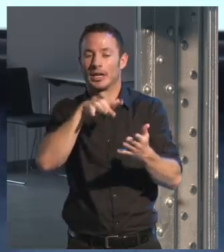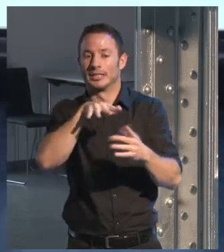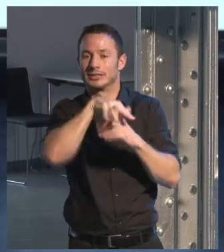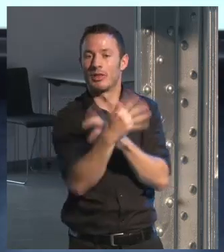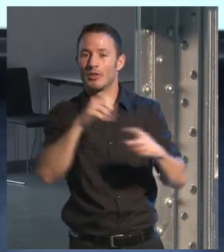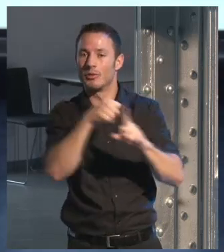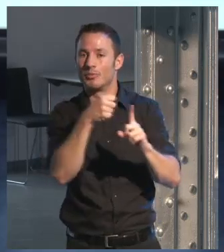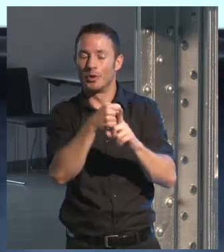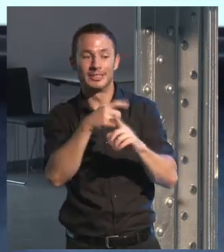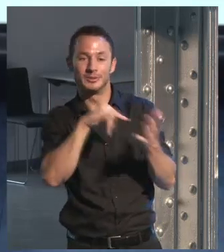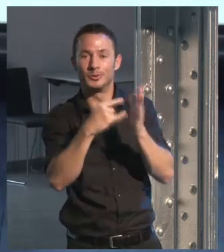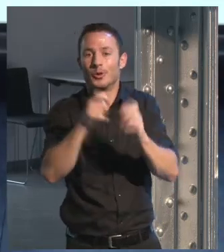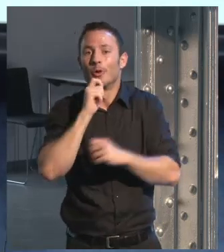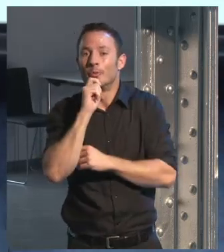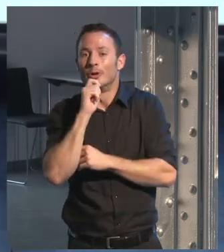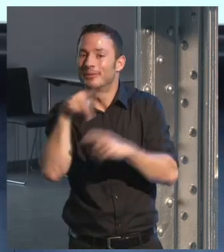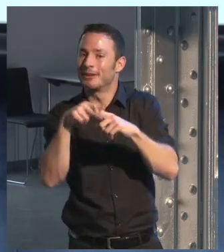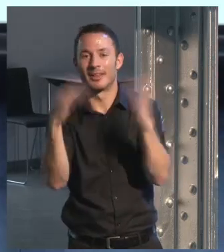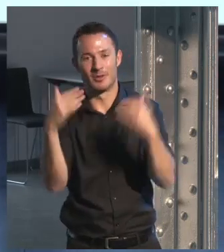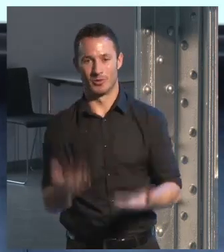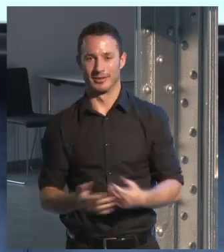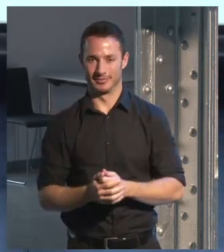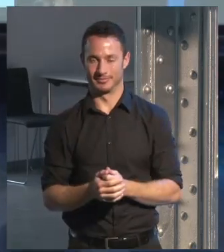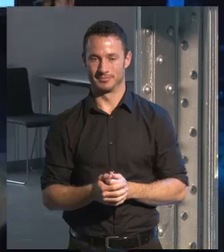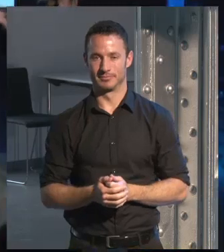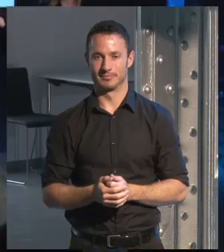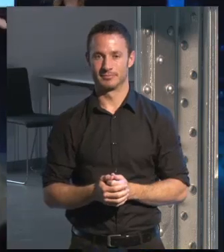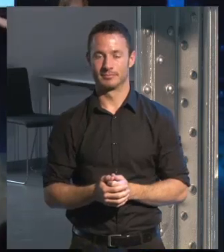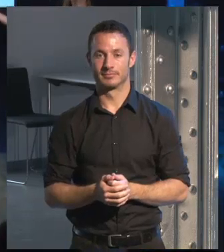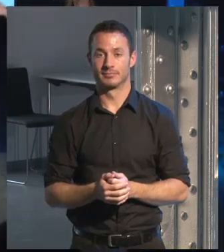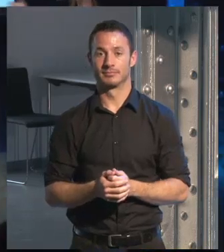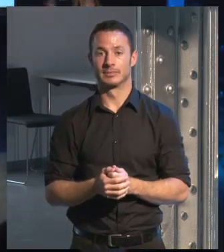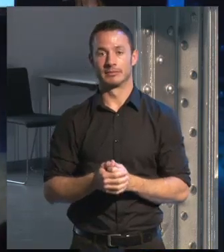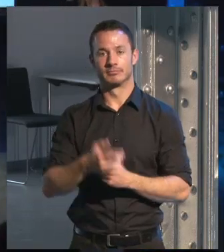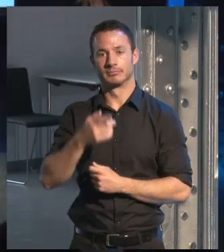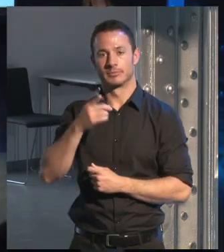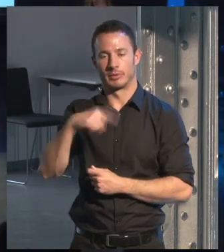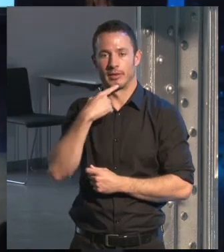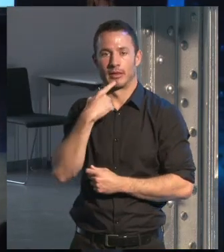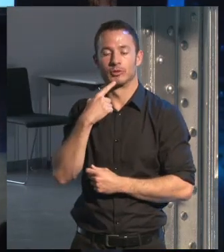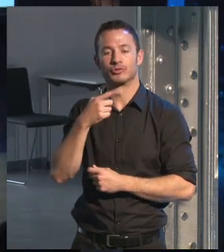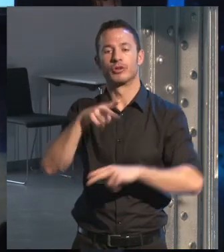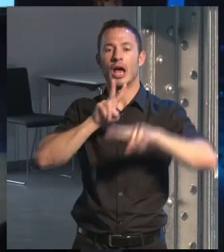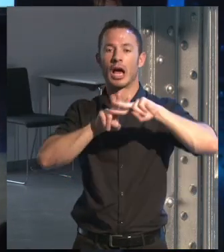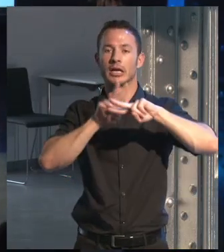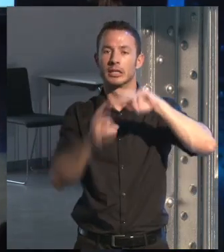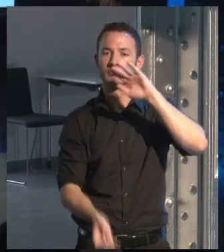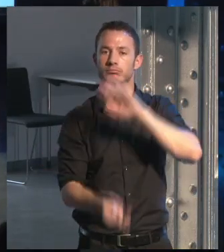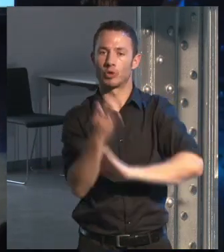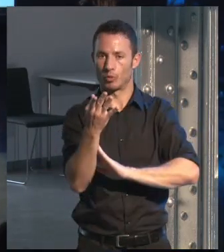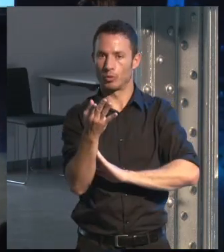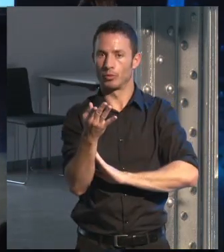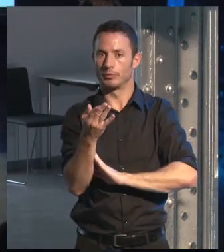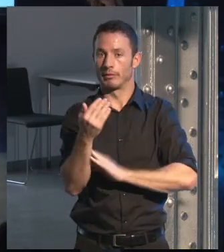pero en general pues es un problema del que no se toma ninguna medida. Y lo decía ahora Mateo, nosotros lanzamos un hashtag que creamos con los oyentes, que